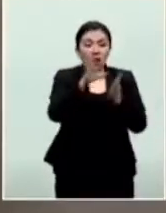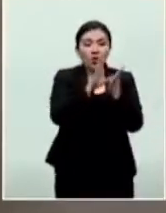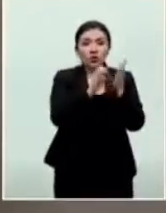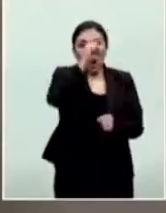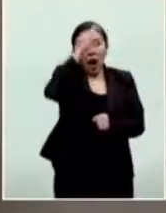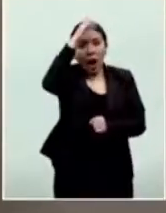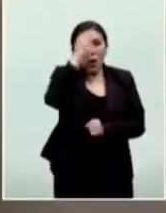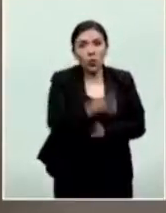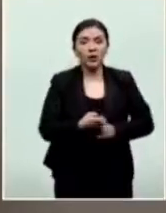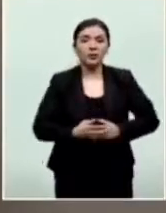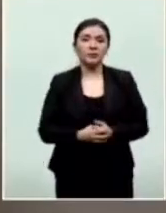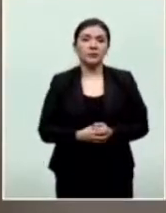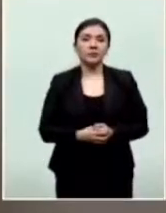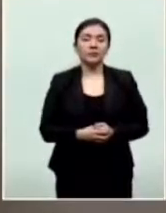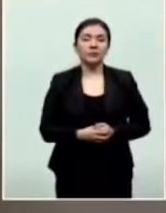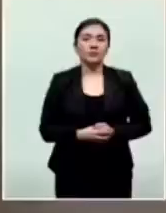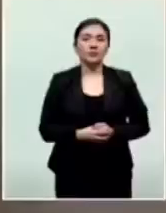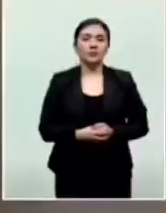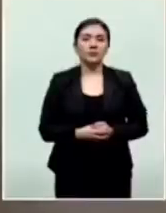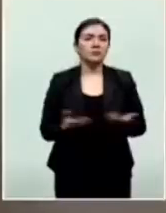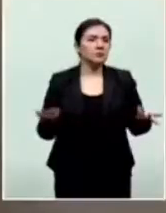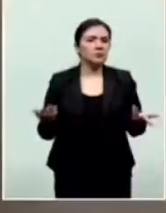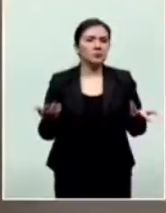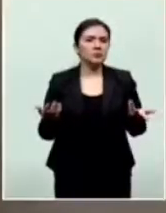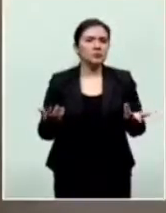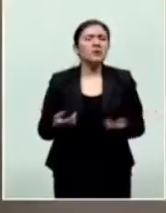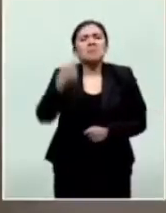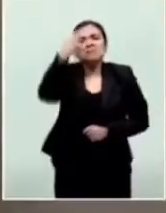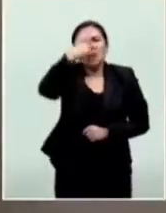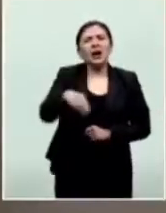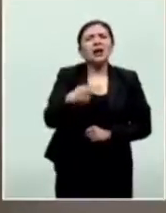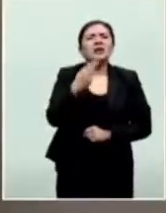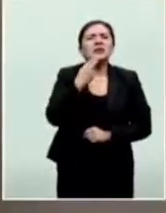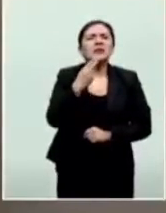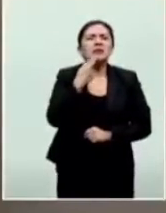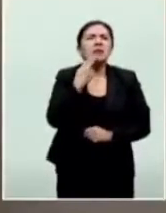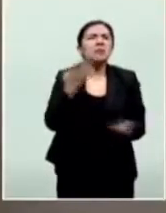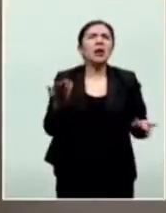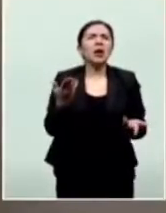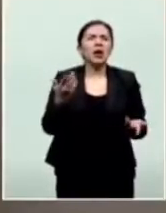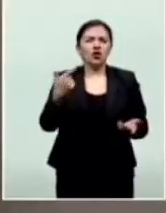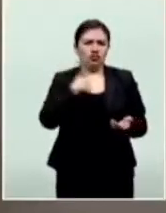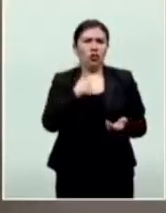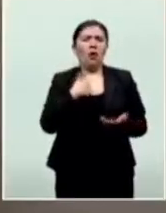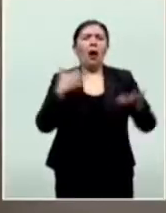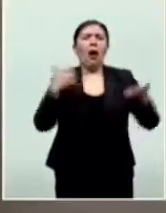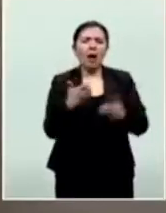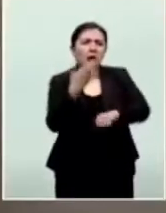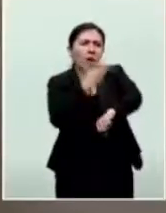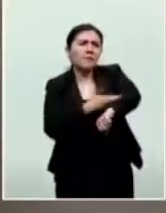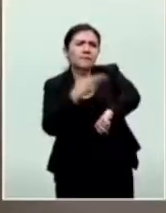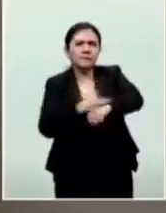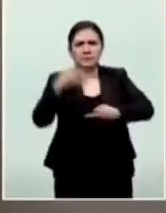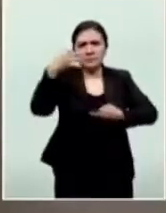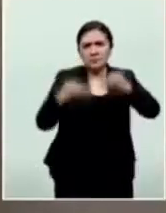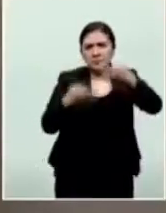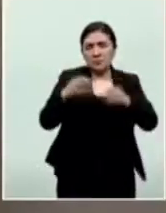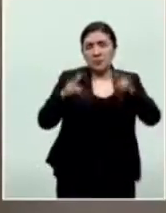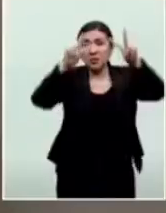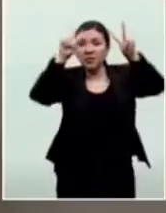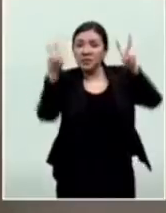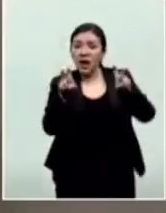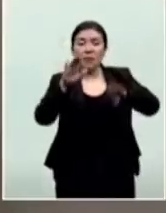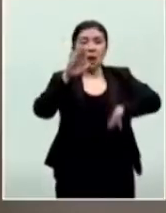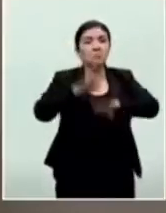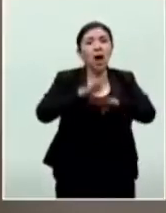constitucional. ¿De qué nos sirve resolver asuntos de